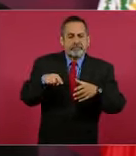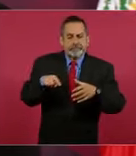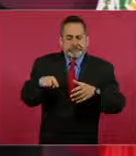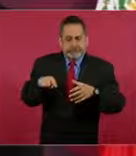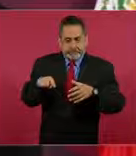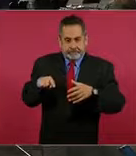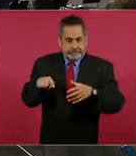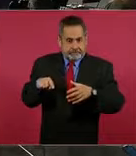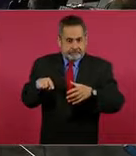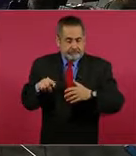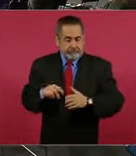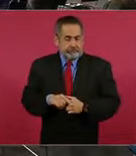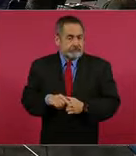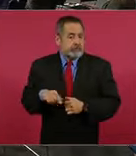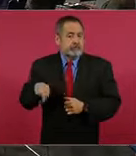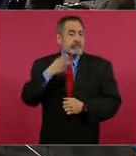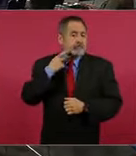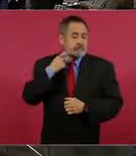muy